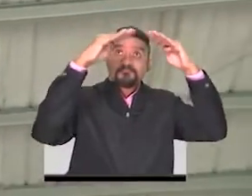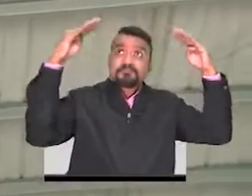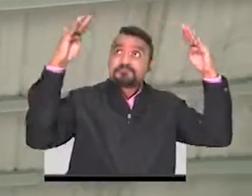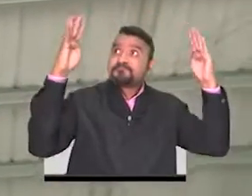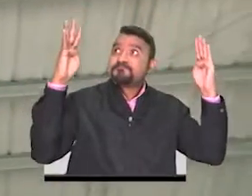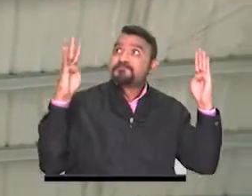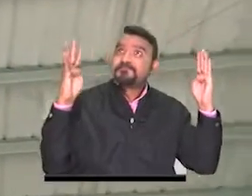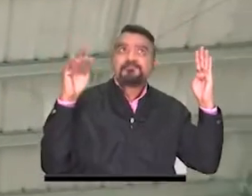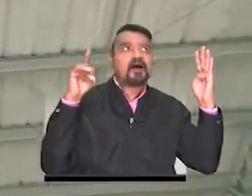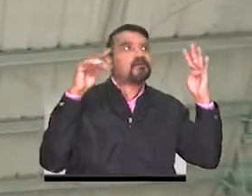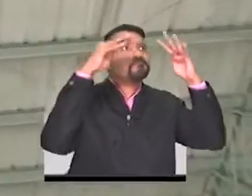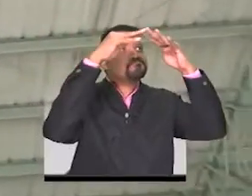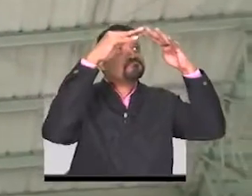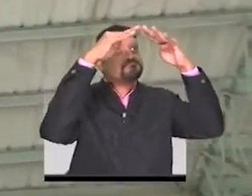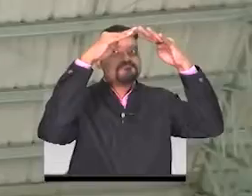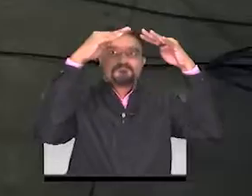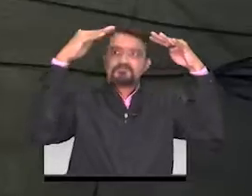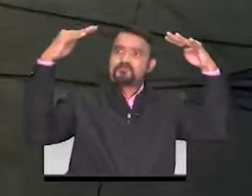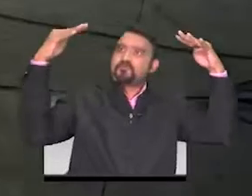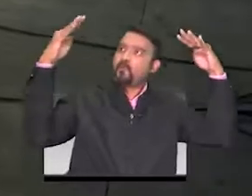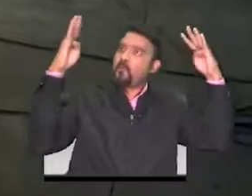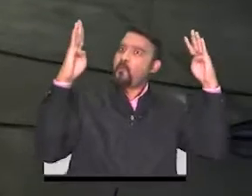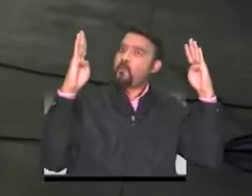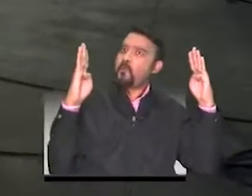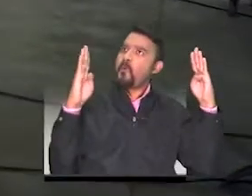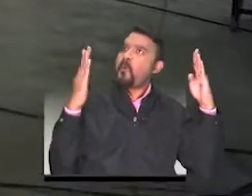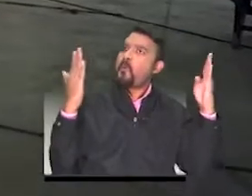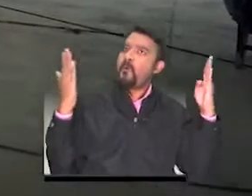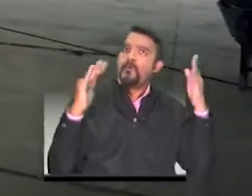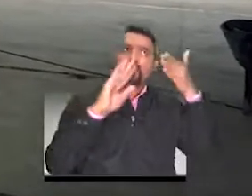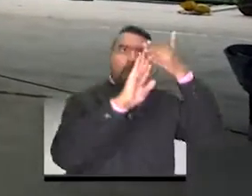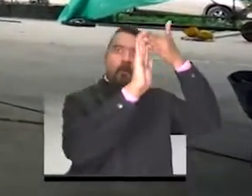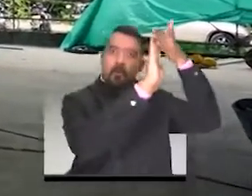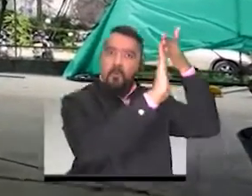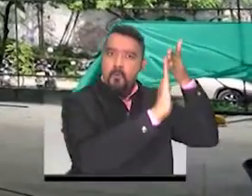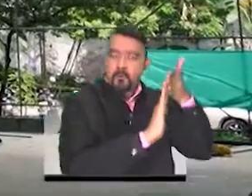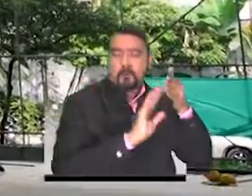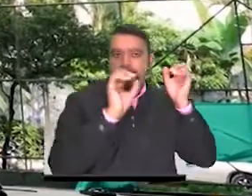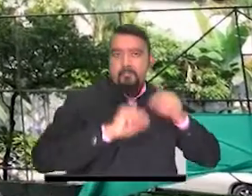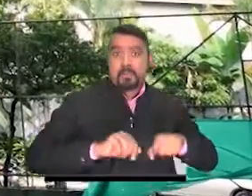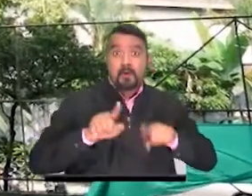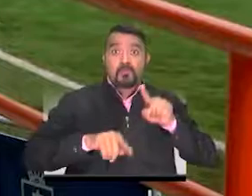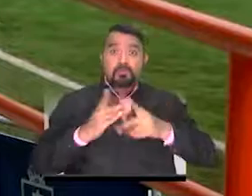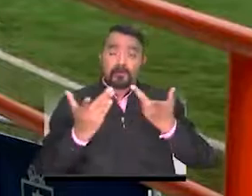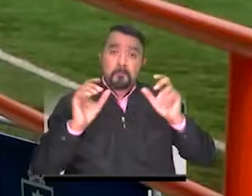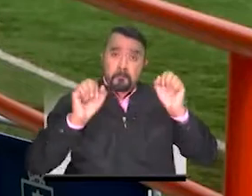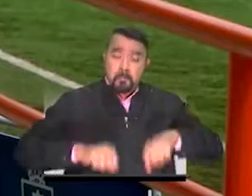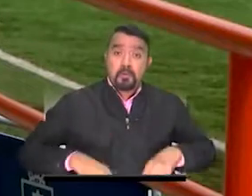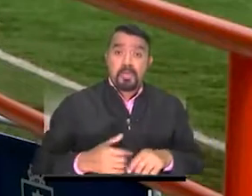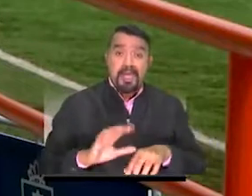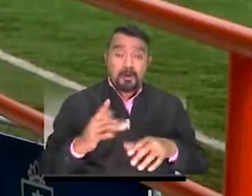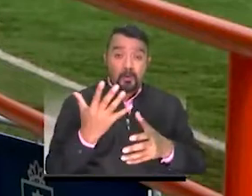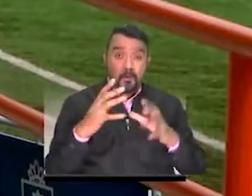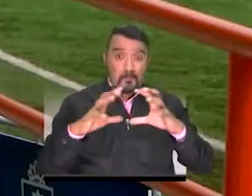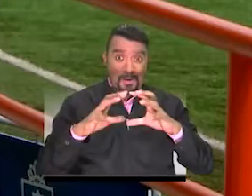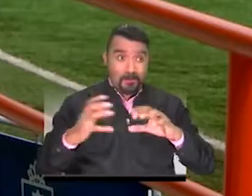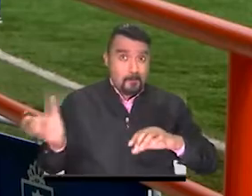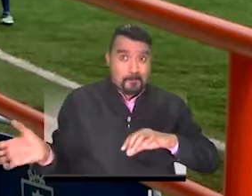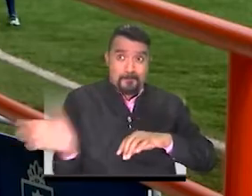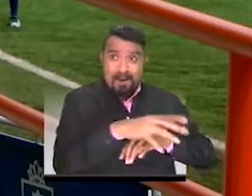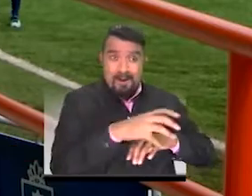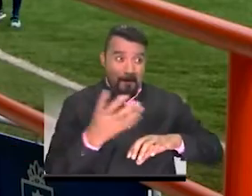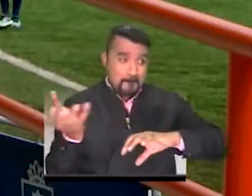esas bondades amplias que tienen, vamos a tener deportes de balonmano en competencia y para algunos